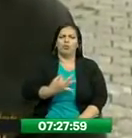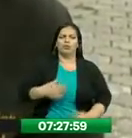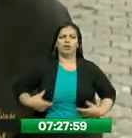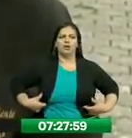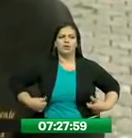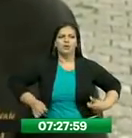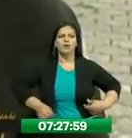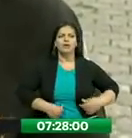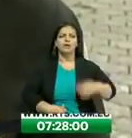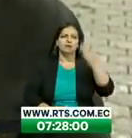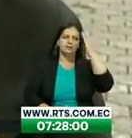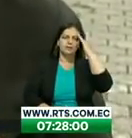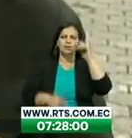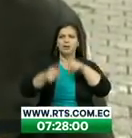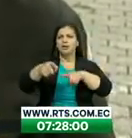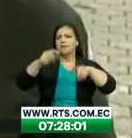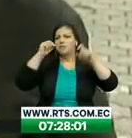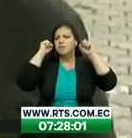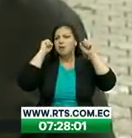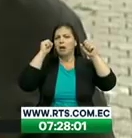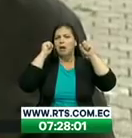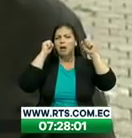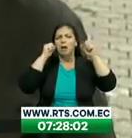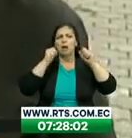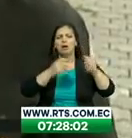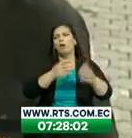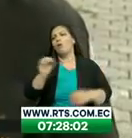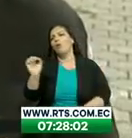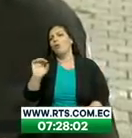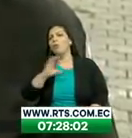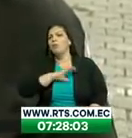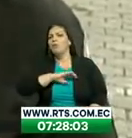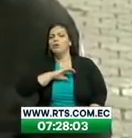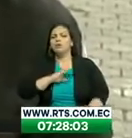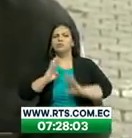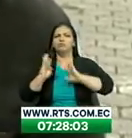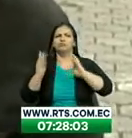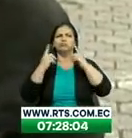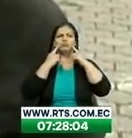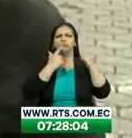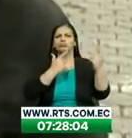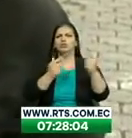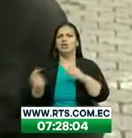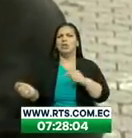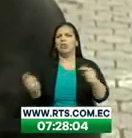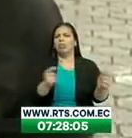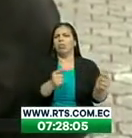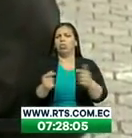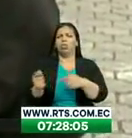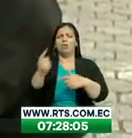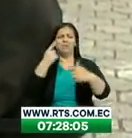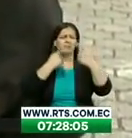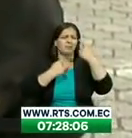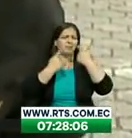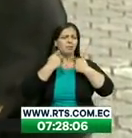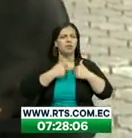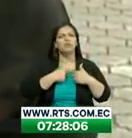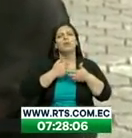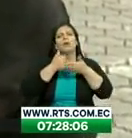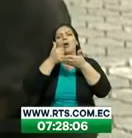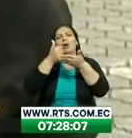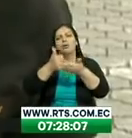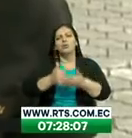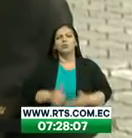personas, tanto del un lado como del otro lado, sean policías como manifestantes, nos necesitaban. Y ese era el mismo hecho por el cual nosotros